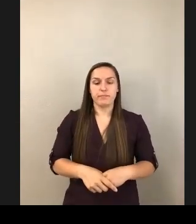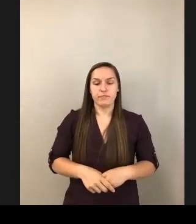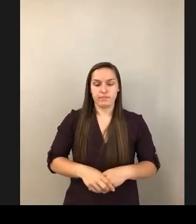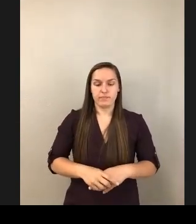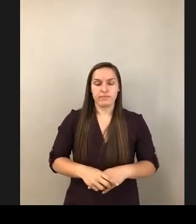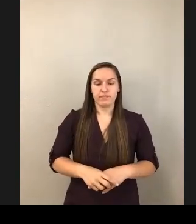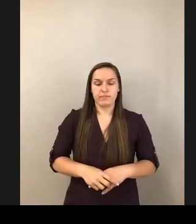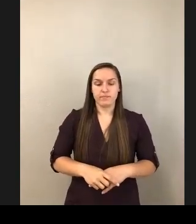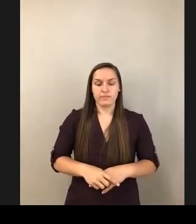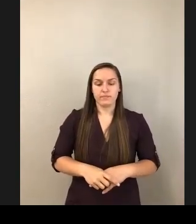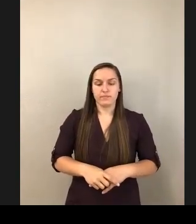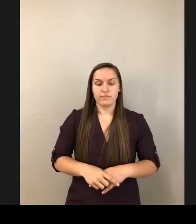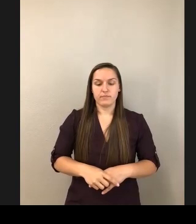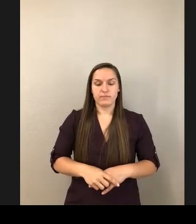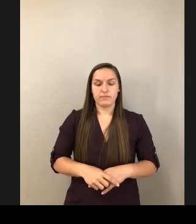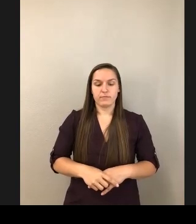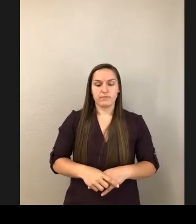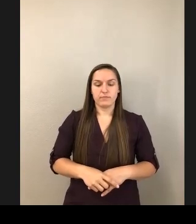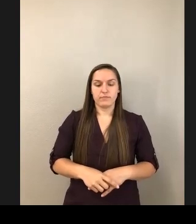Sherry.